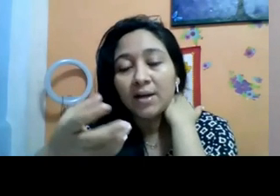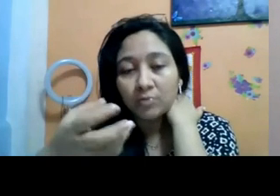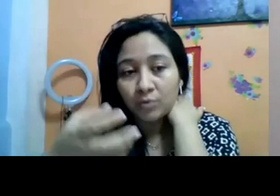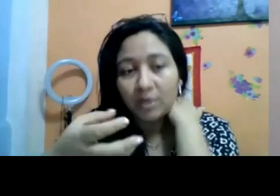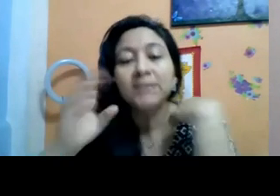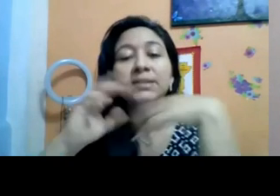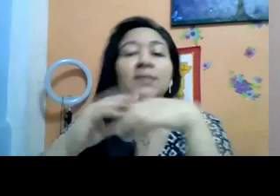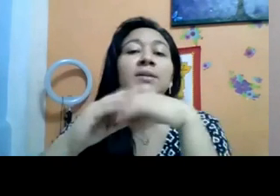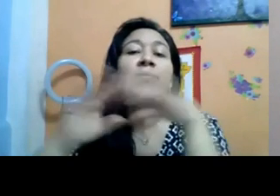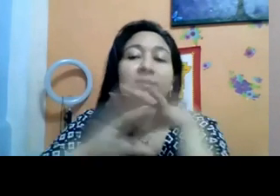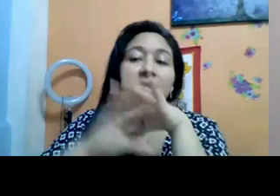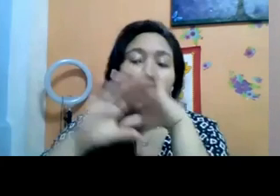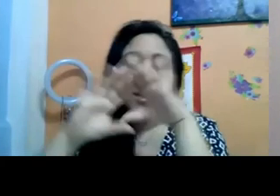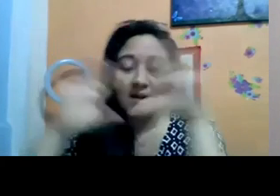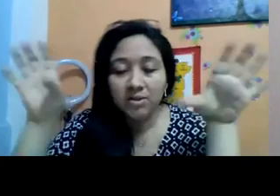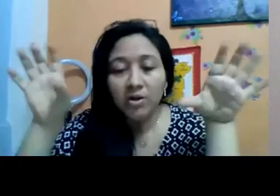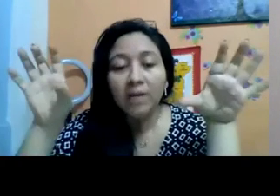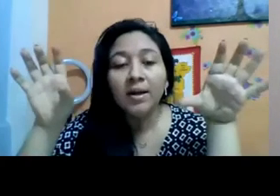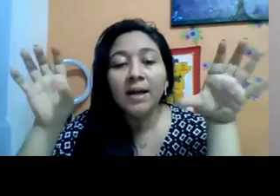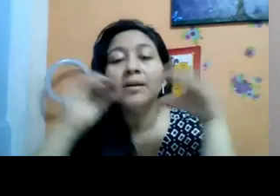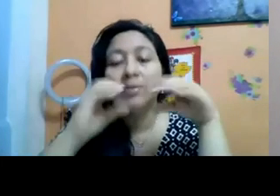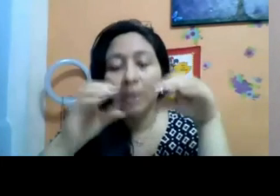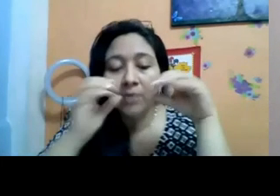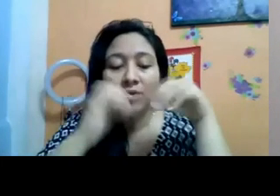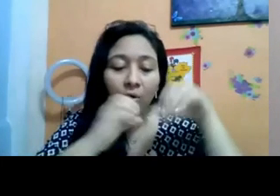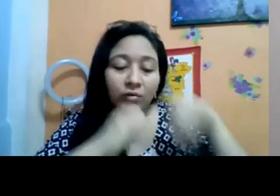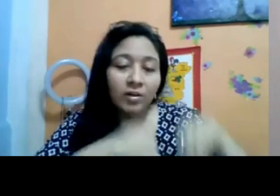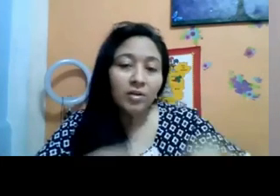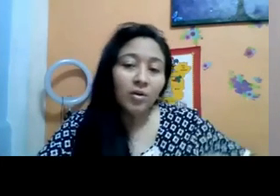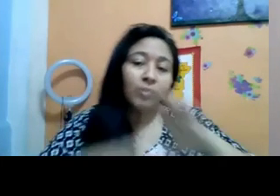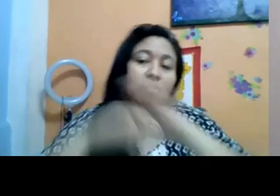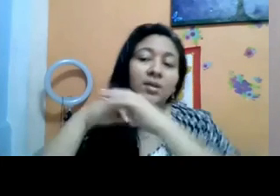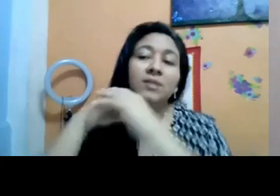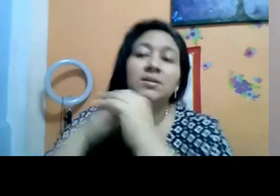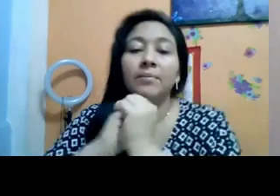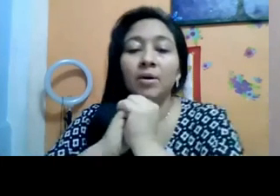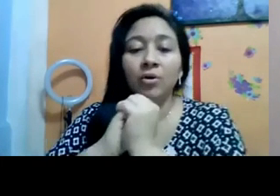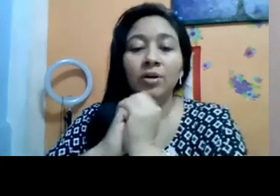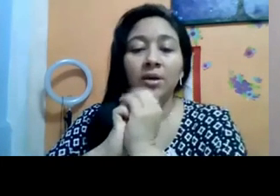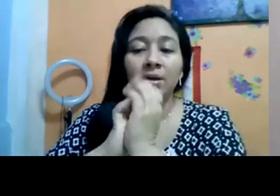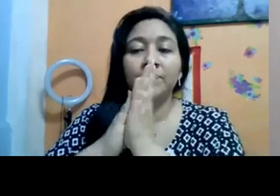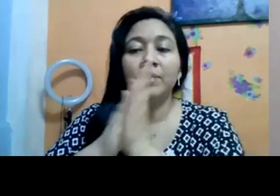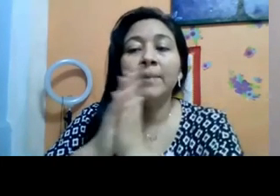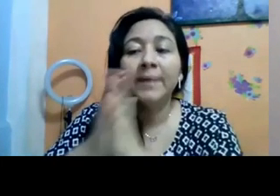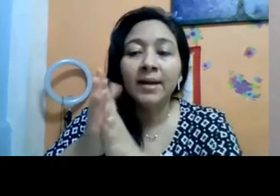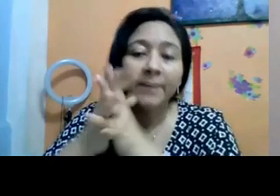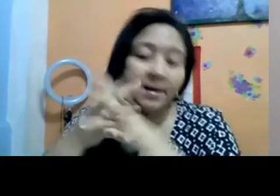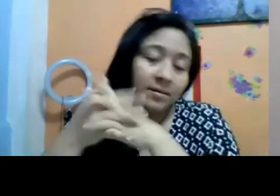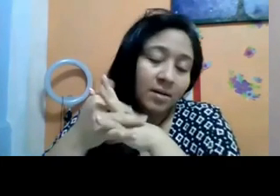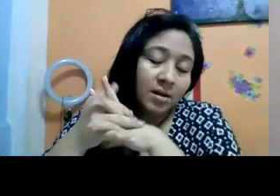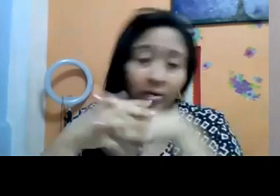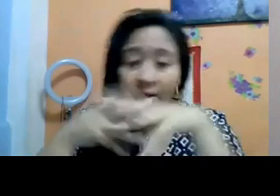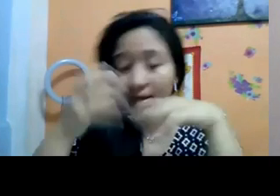hagan la estructura. Lo que sí tiene que haber es la sección general y luego ya los contenidos como ustedes mejor les parezca